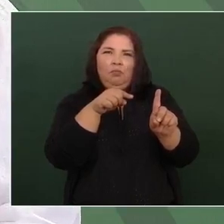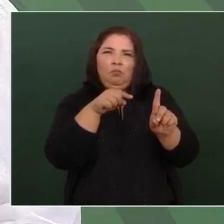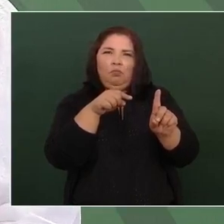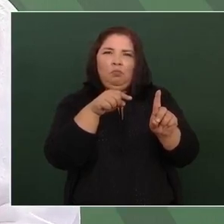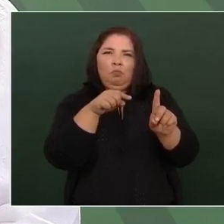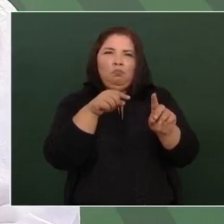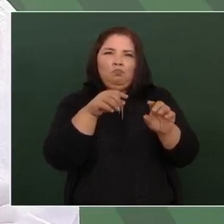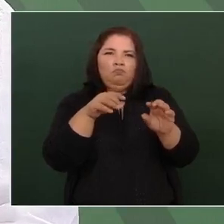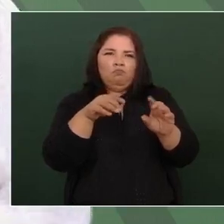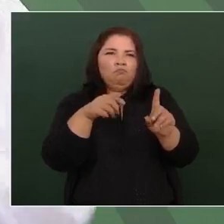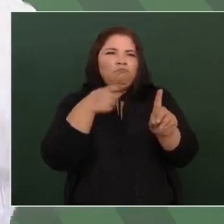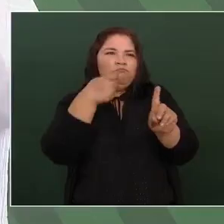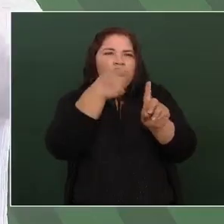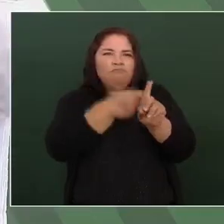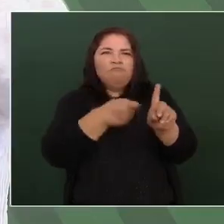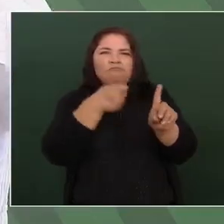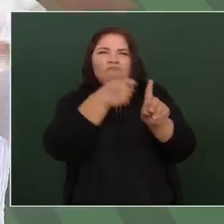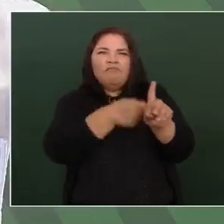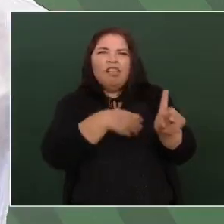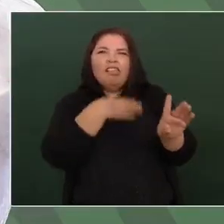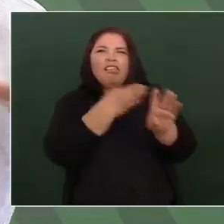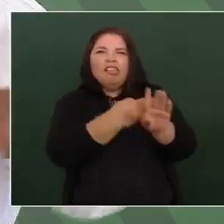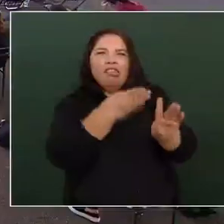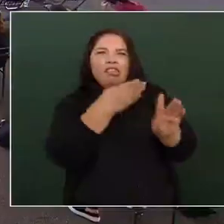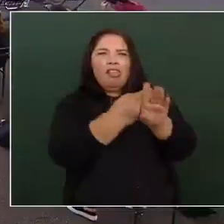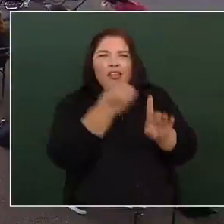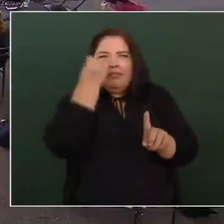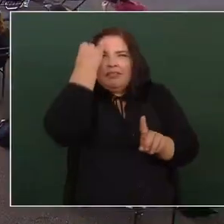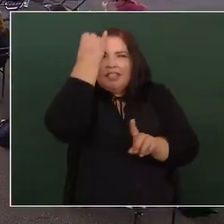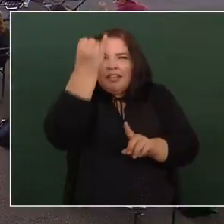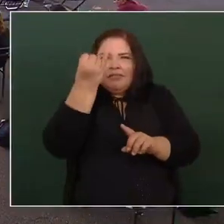límite, le inventaban todo.